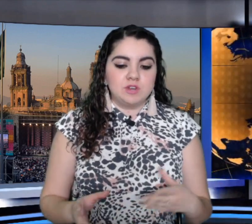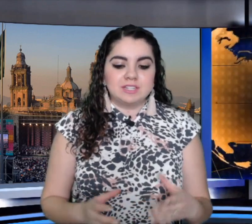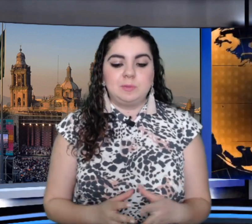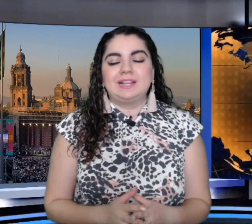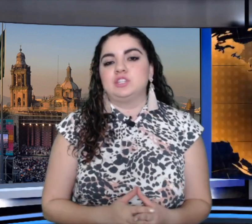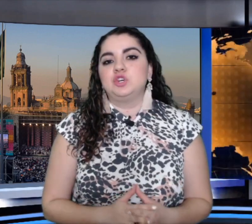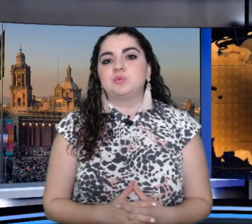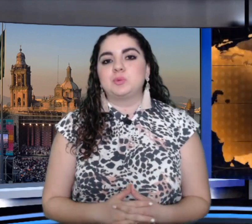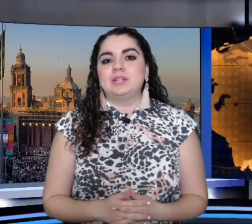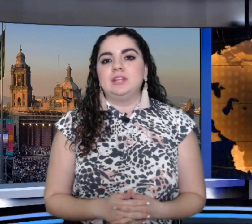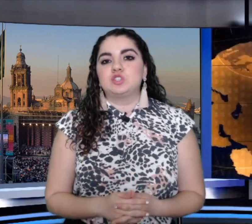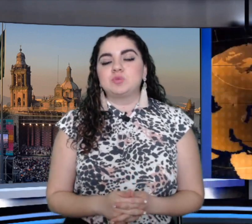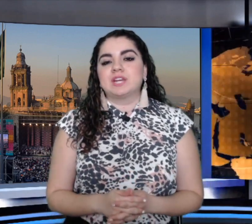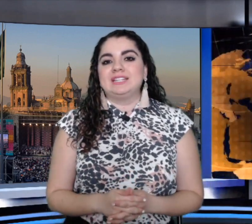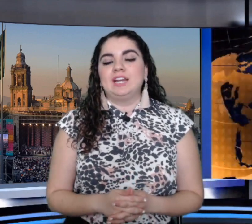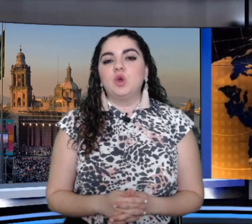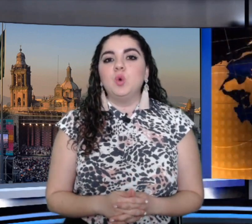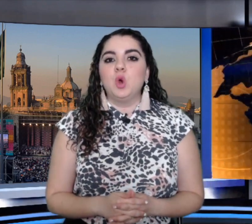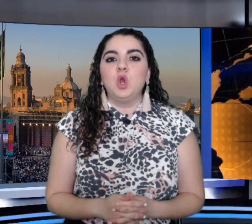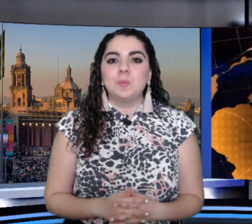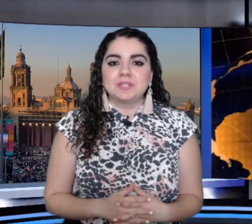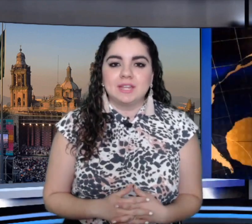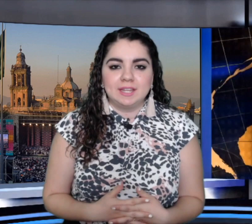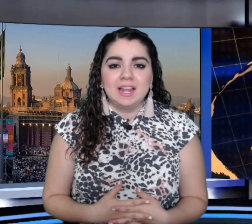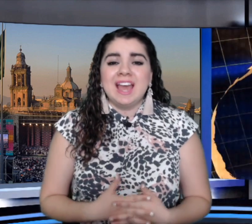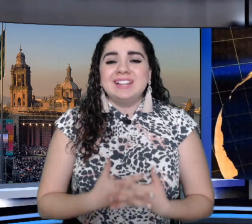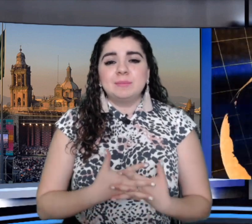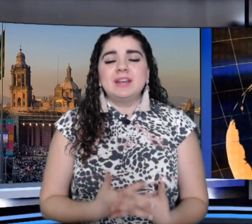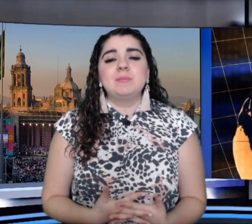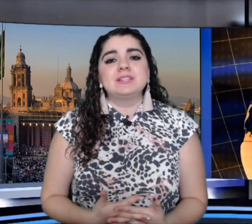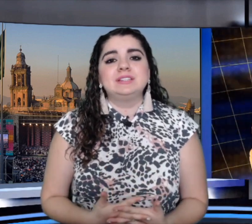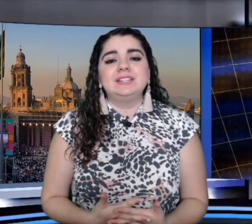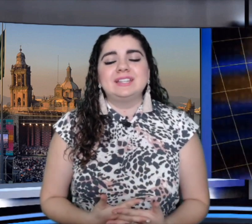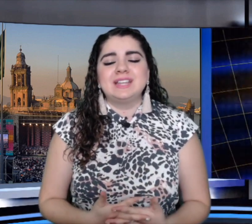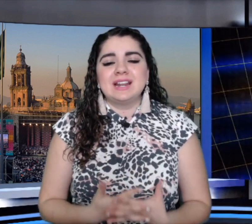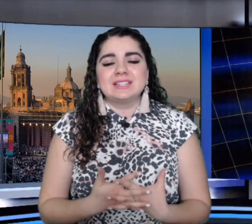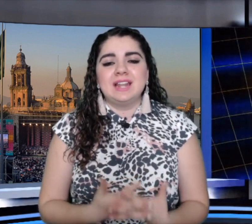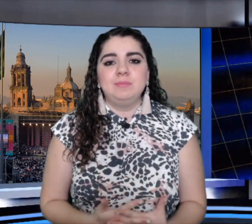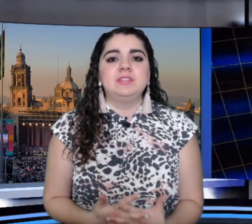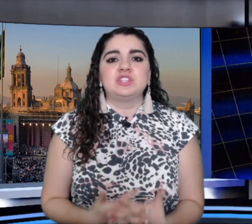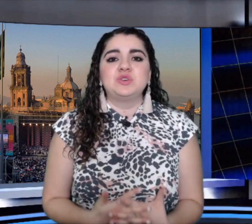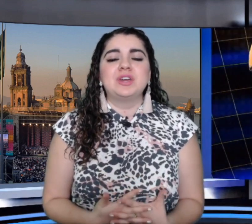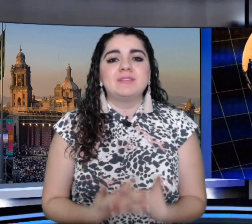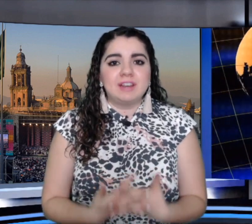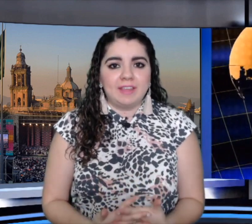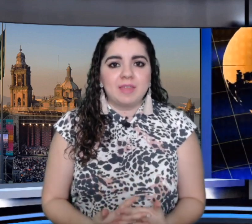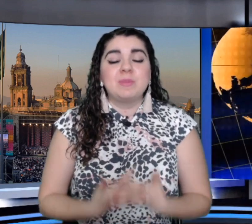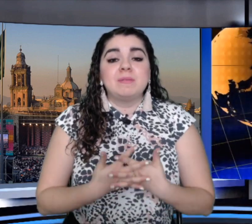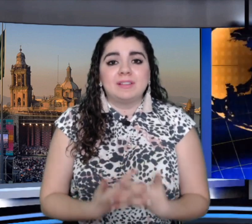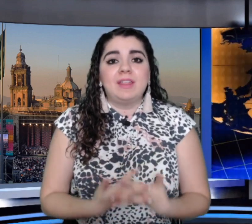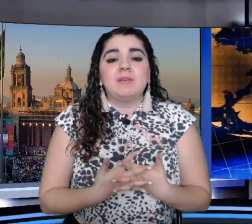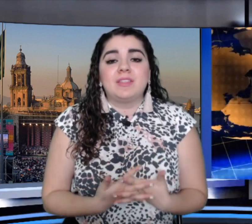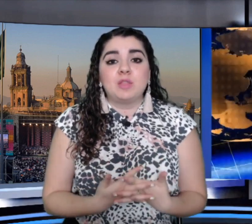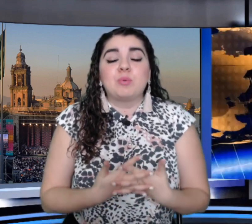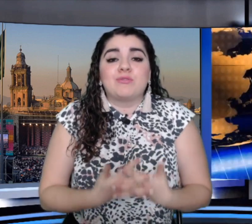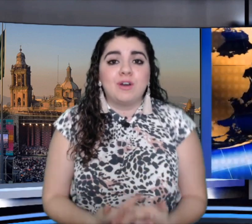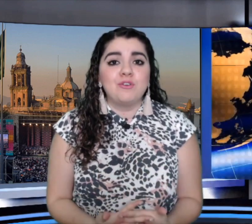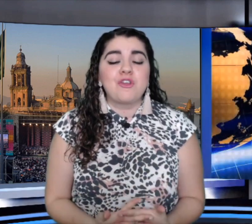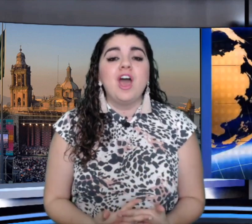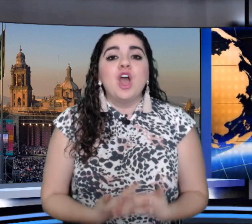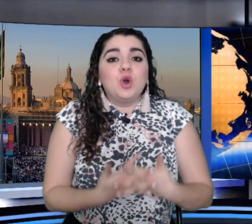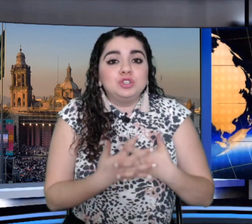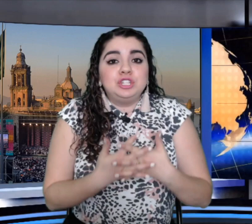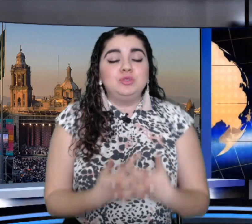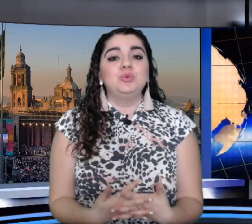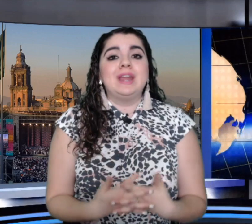palabras, esta fue la explicación por parte del subsecretario Hugo López-Gatell. De manera más atenta, hacerles la invitación que de verdad, por